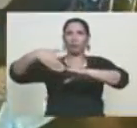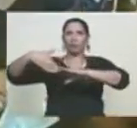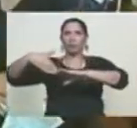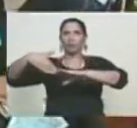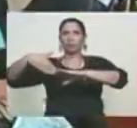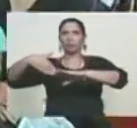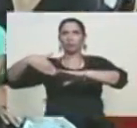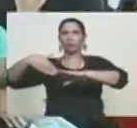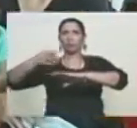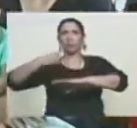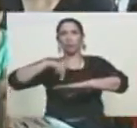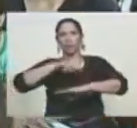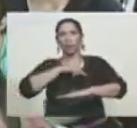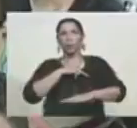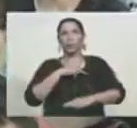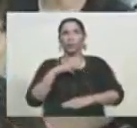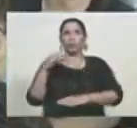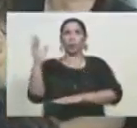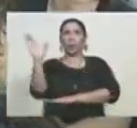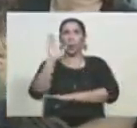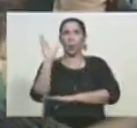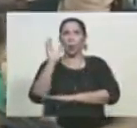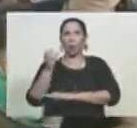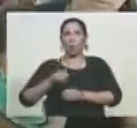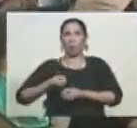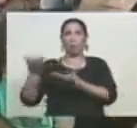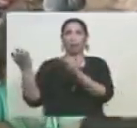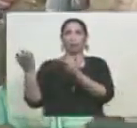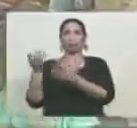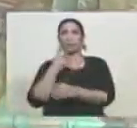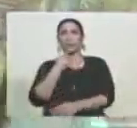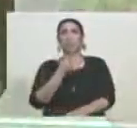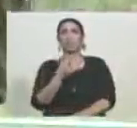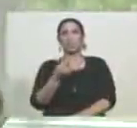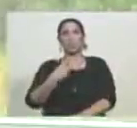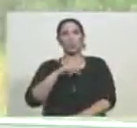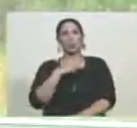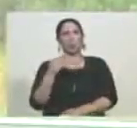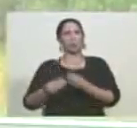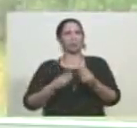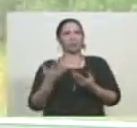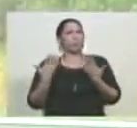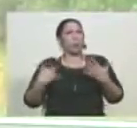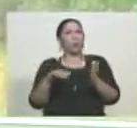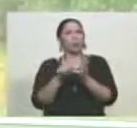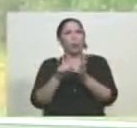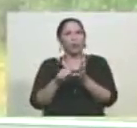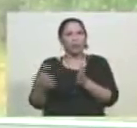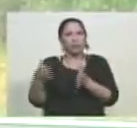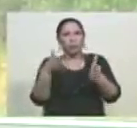para nuestro hermano país Colombia. Y entonces se dicen que nosotros no servimos. ¿Por dónde pasaron esos tractores?